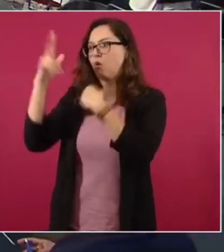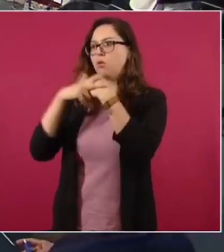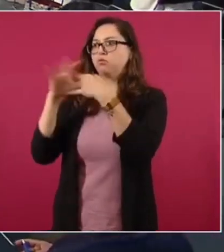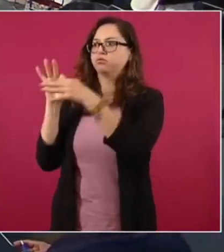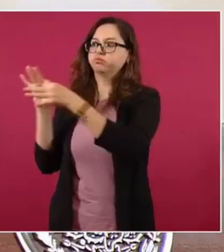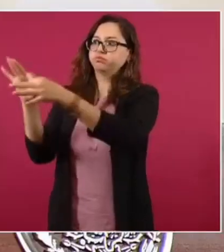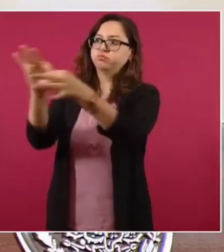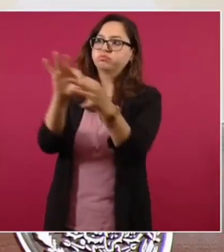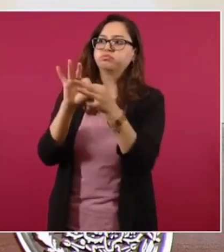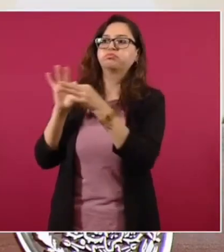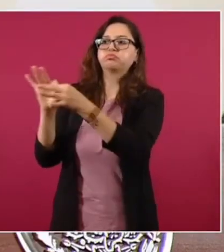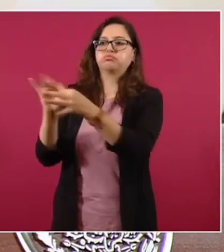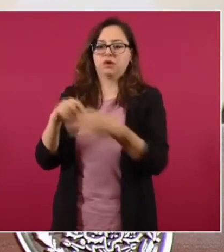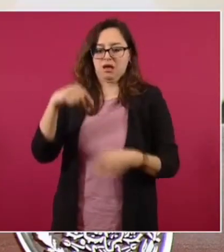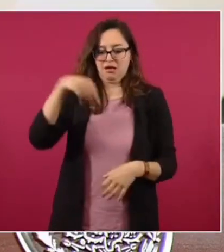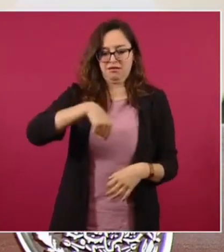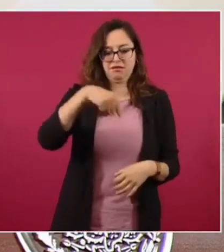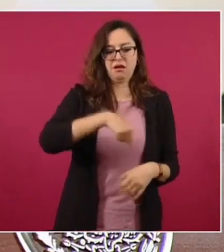gran región,